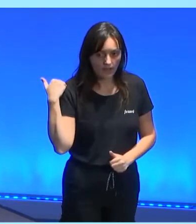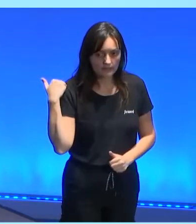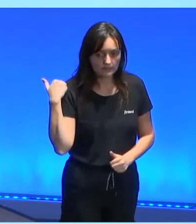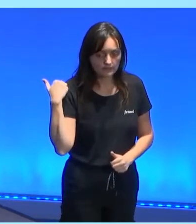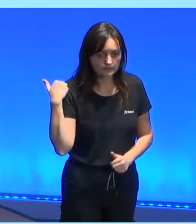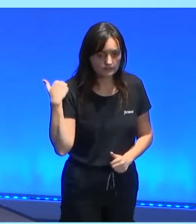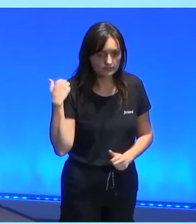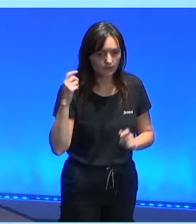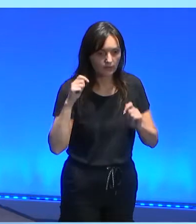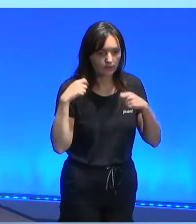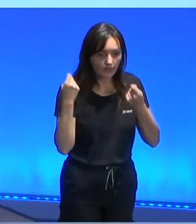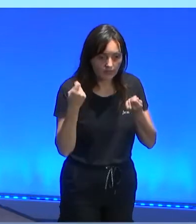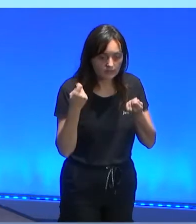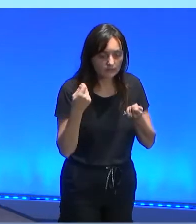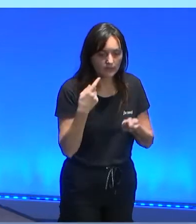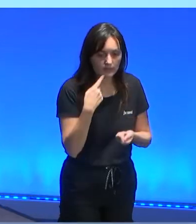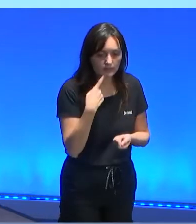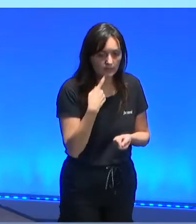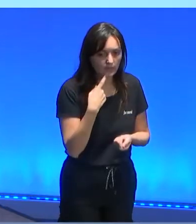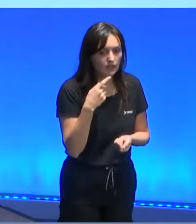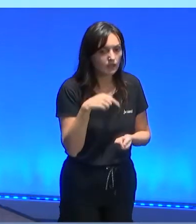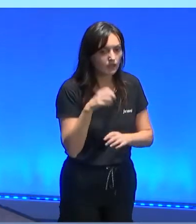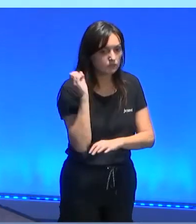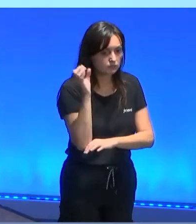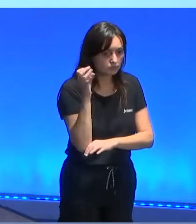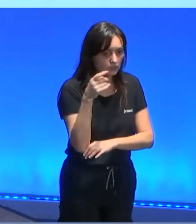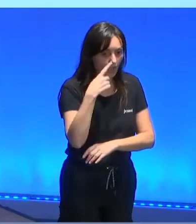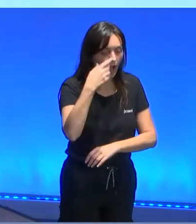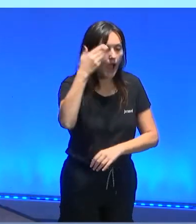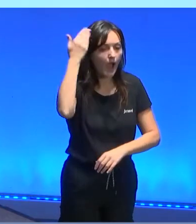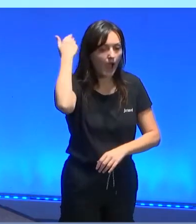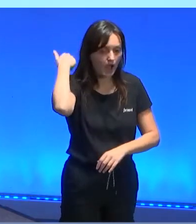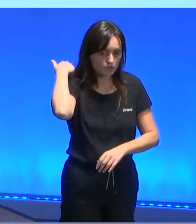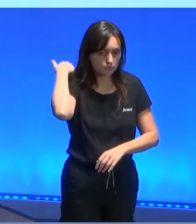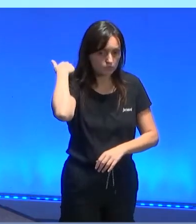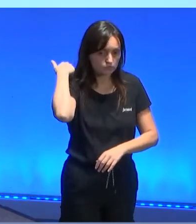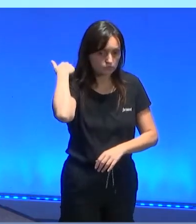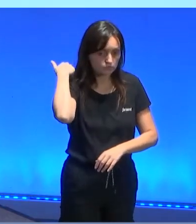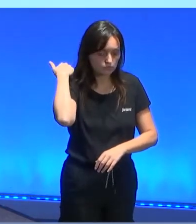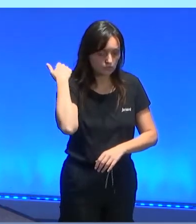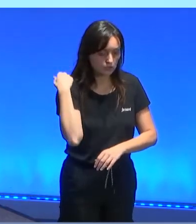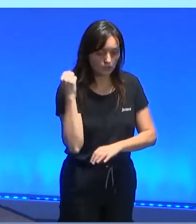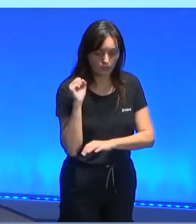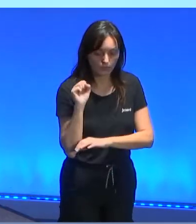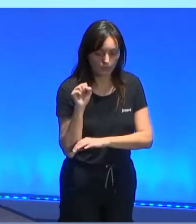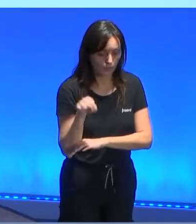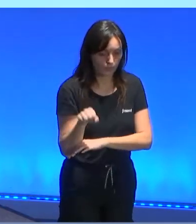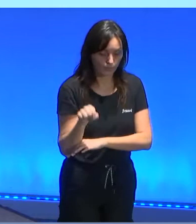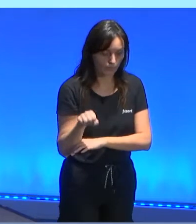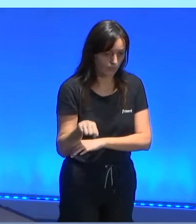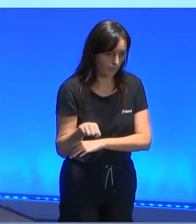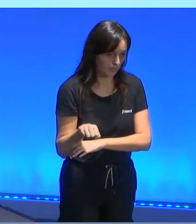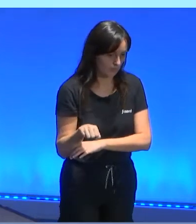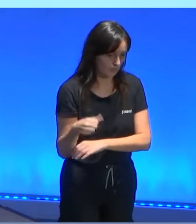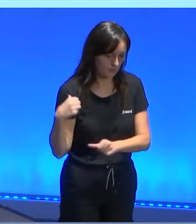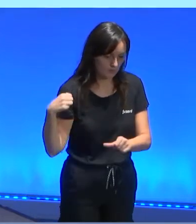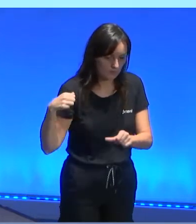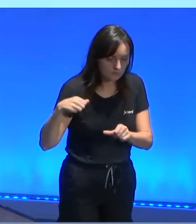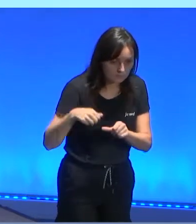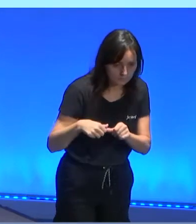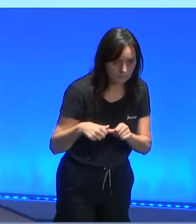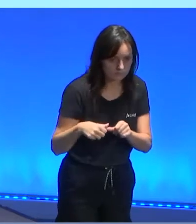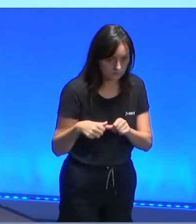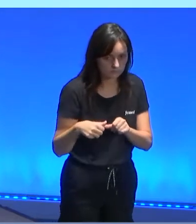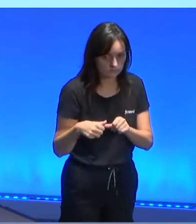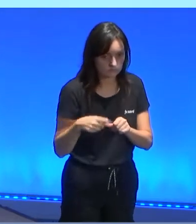Tonucci, la Convención lo dice hace muchos años y no le estamos haciendo mucho caso. Vaya esto por delante, que también